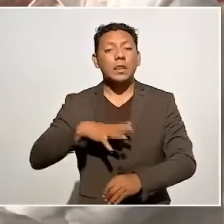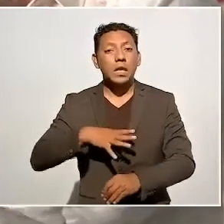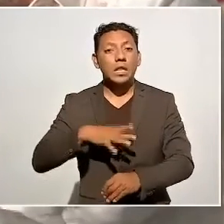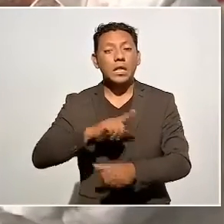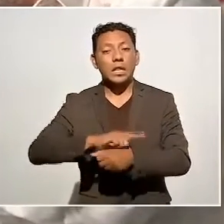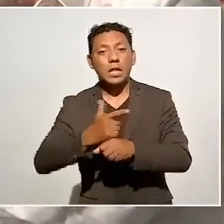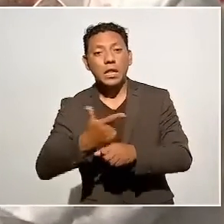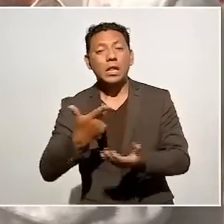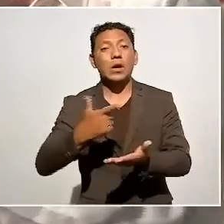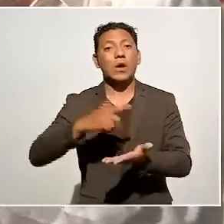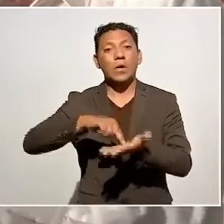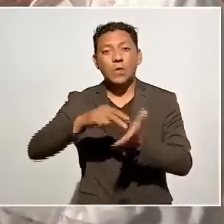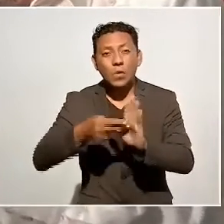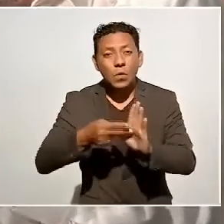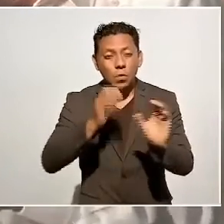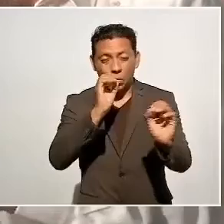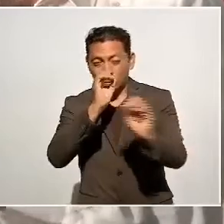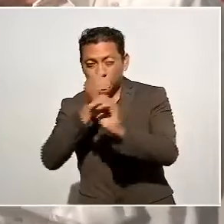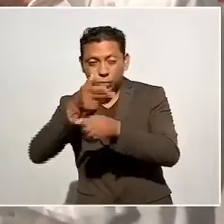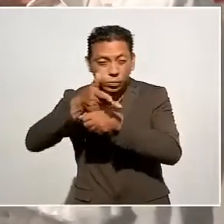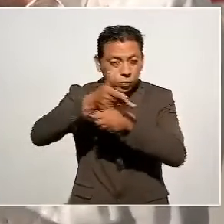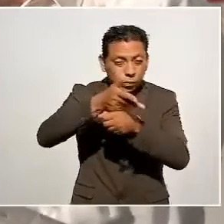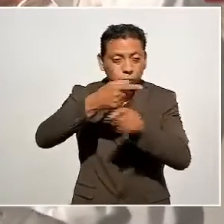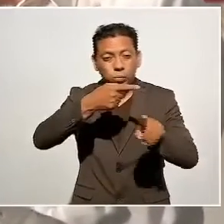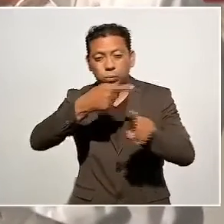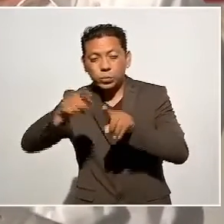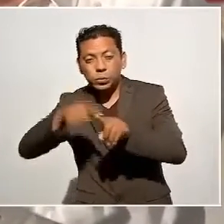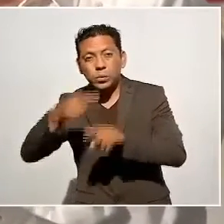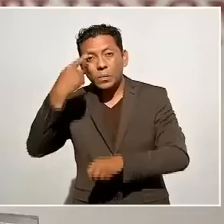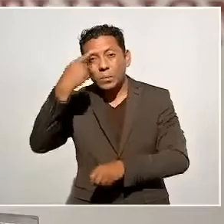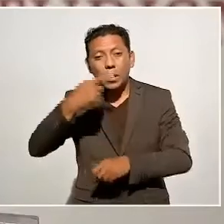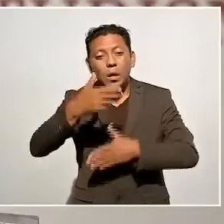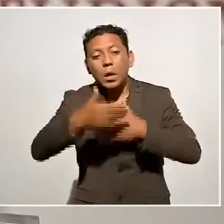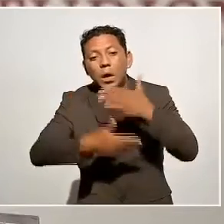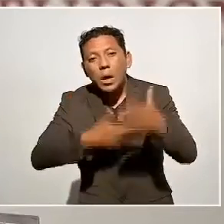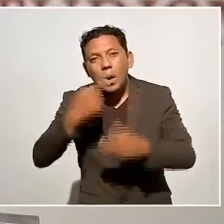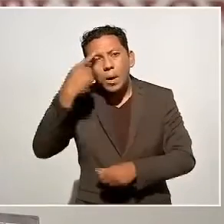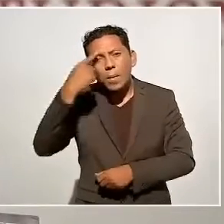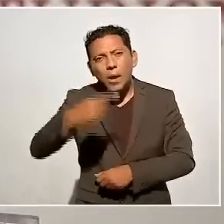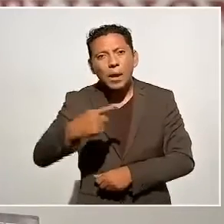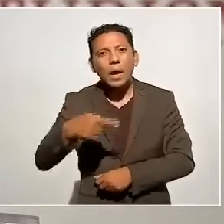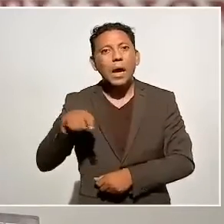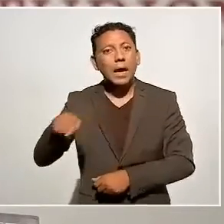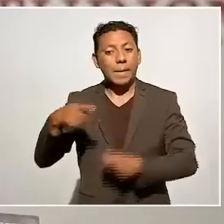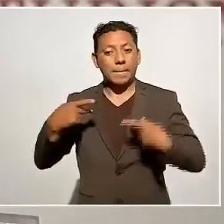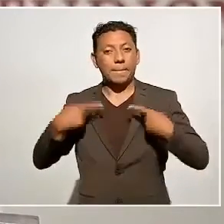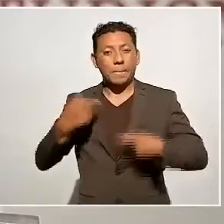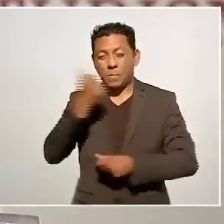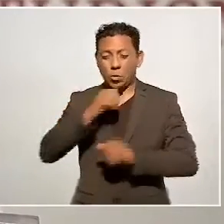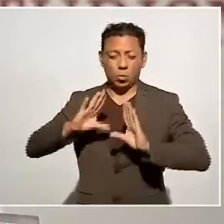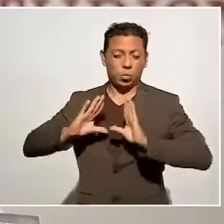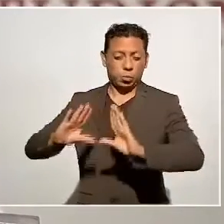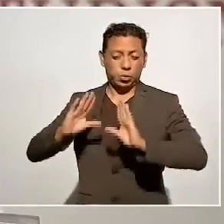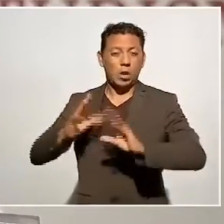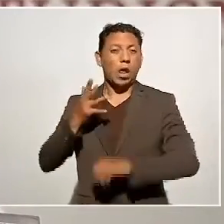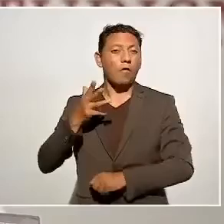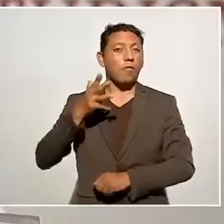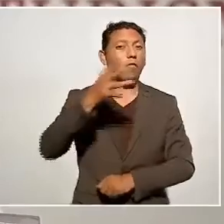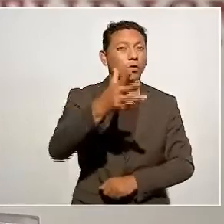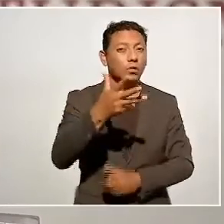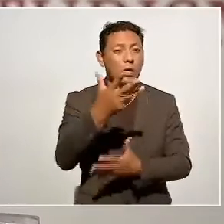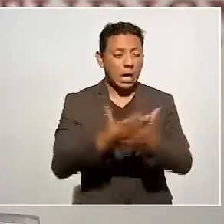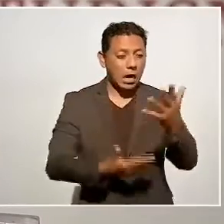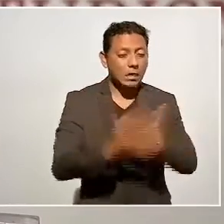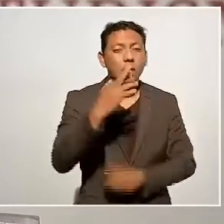de topógrafos y hidrógrafos, con las que se daba un gran paso de preparar a los mexicanos para emprender las obras destinadas